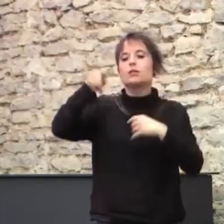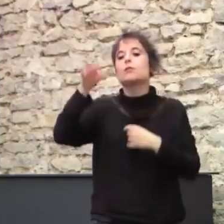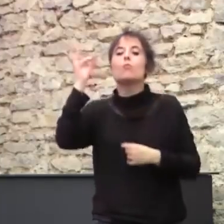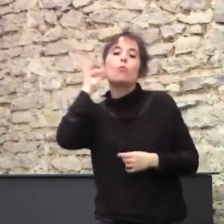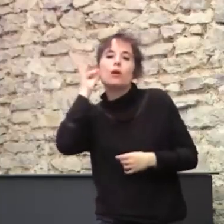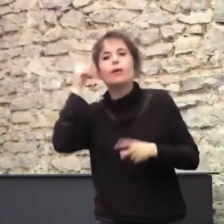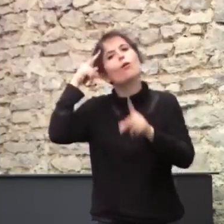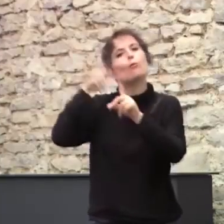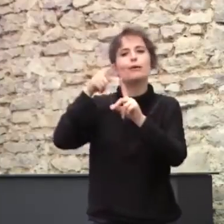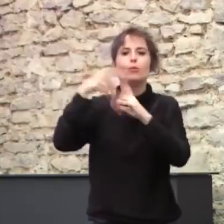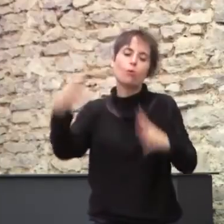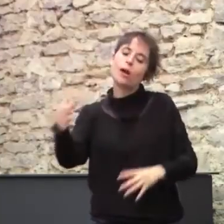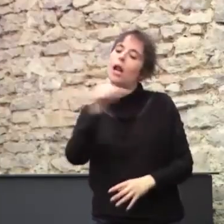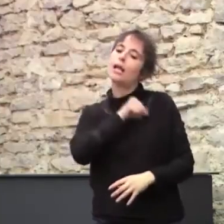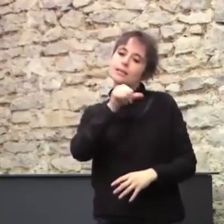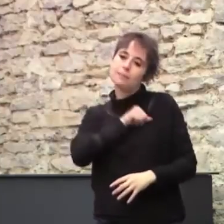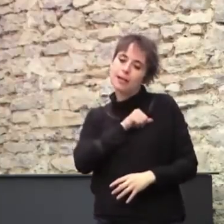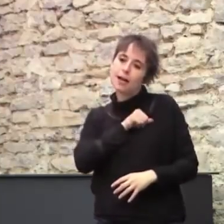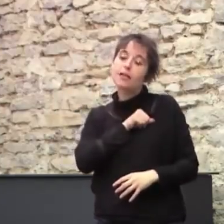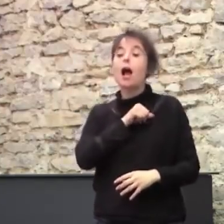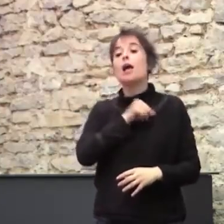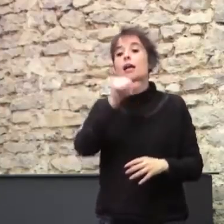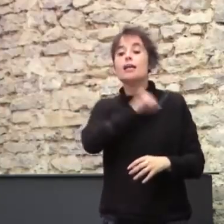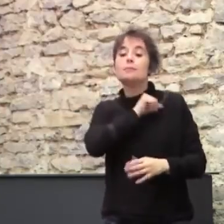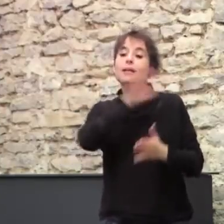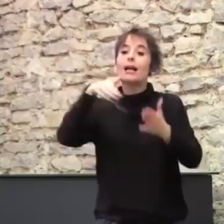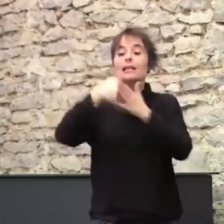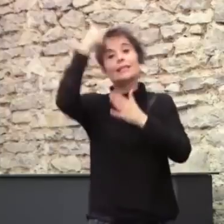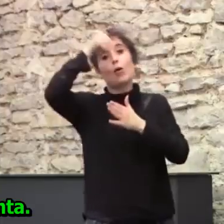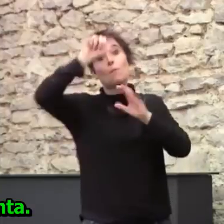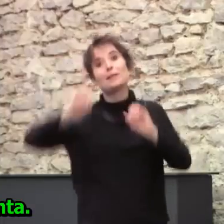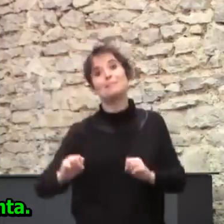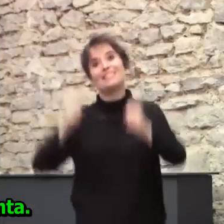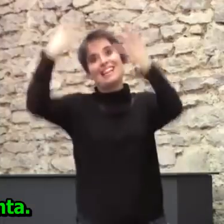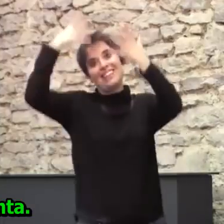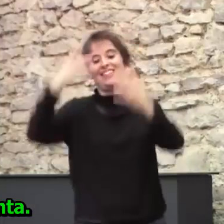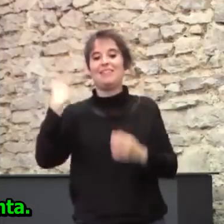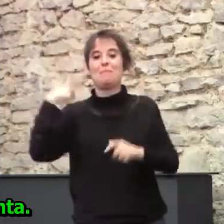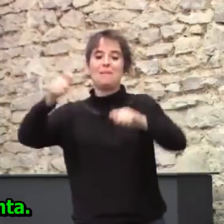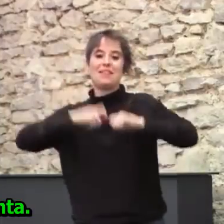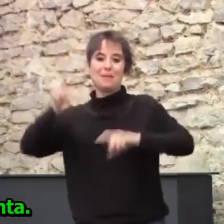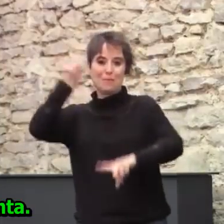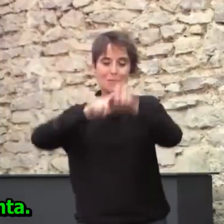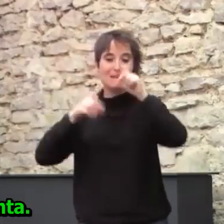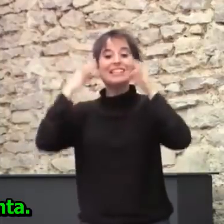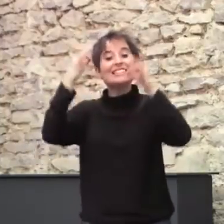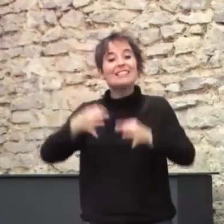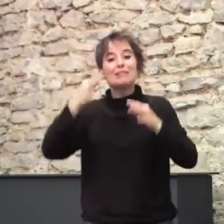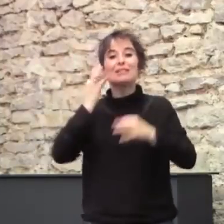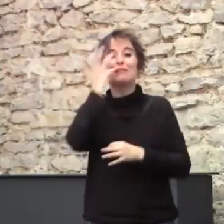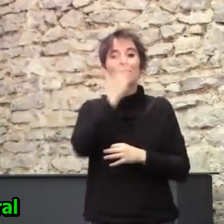misión es esperar a que alguien te salve y a que alguien te solucione los problemas. Siempre hablo mucho del cuento de